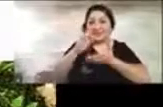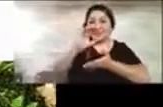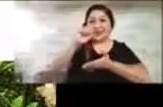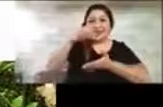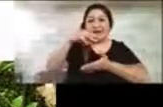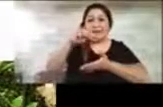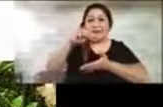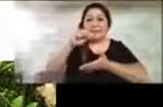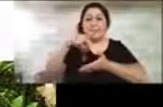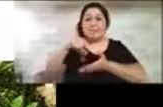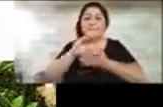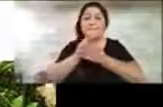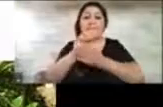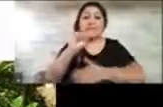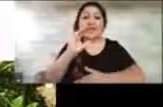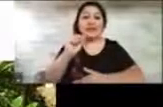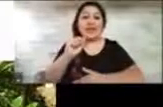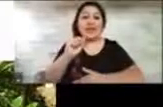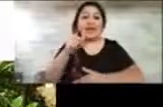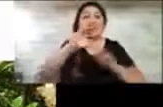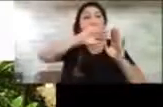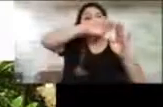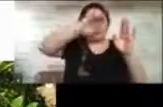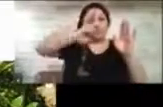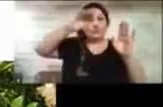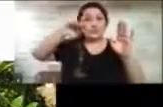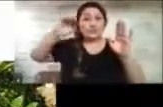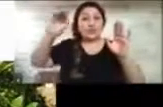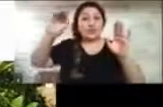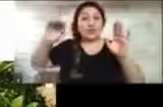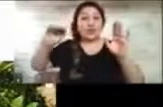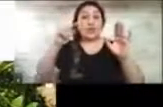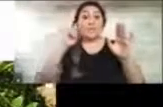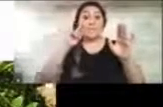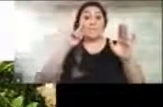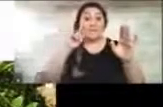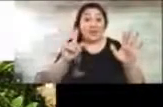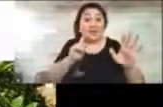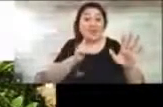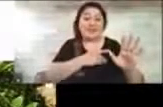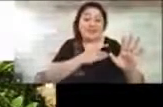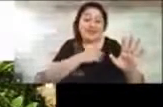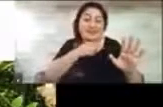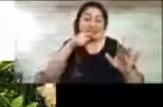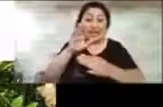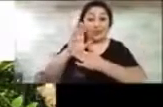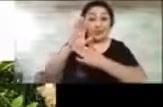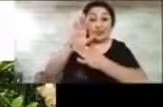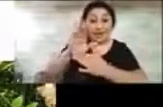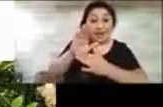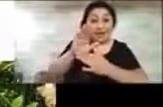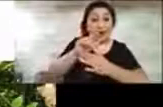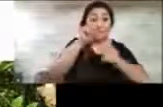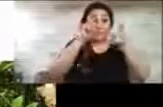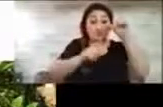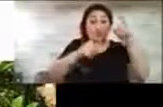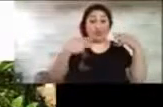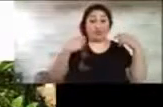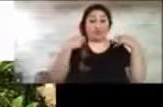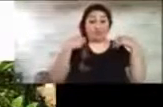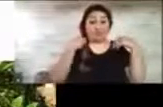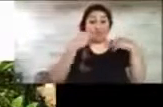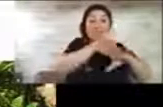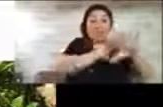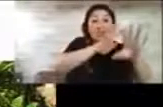comentaba. Pero lamentablemente en ese mismo capítulo los guardaparques confesaron al conductor que todas